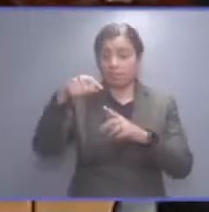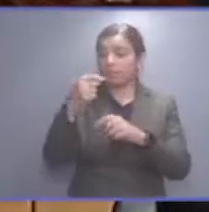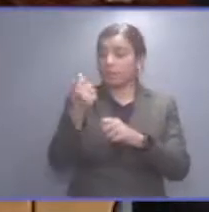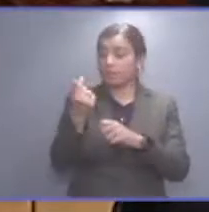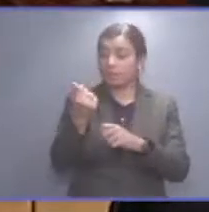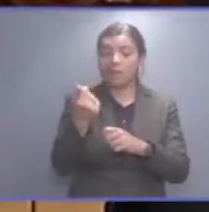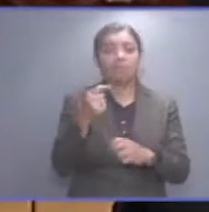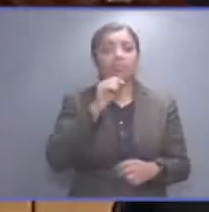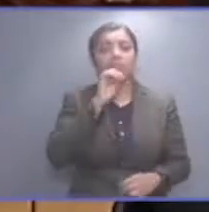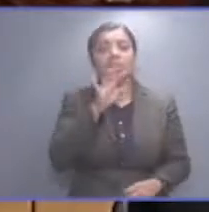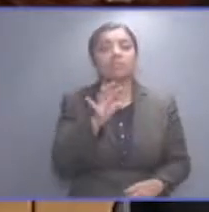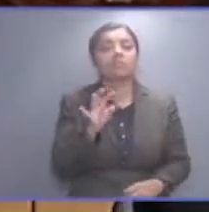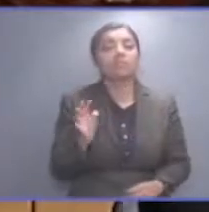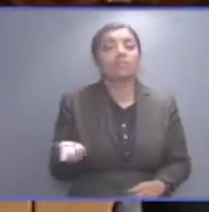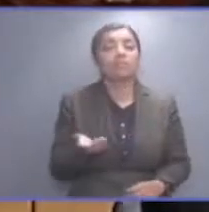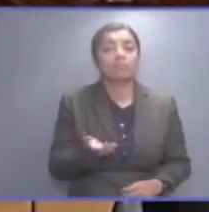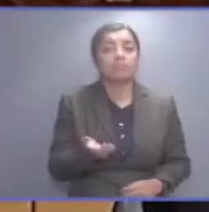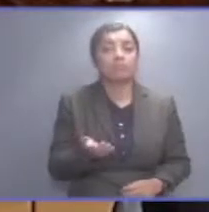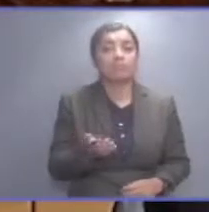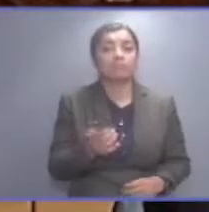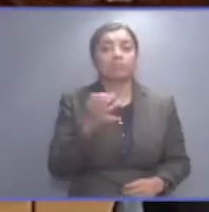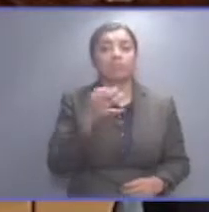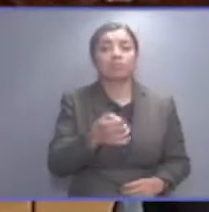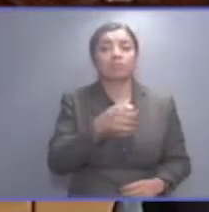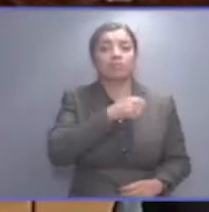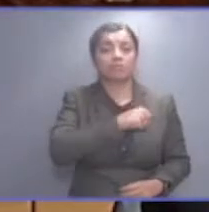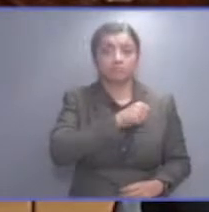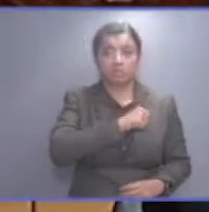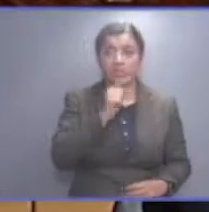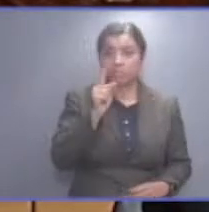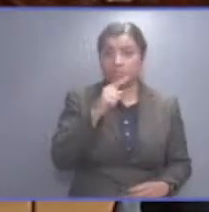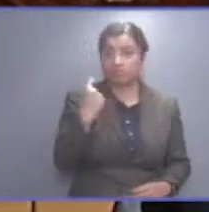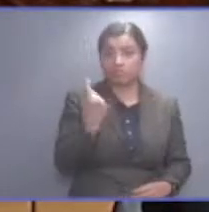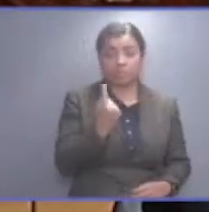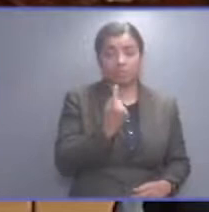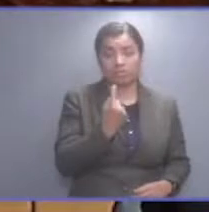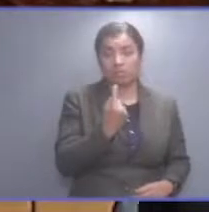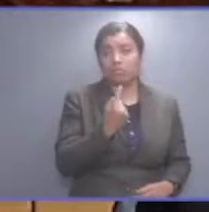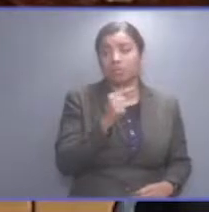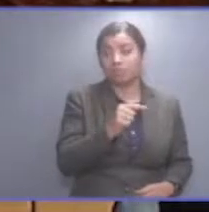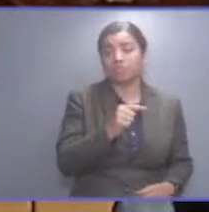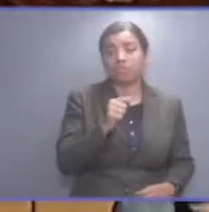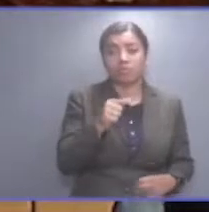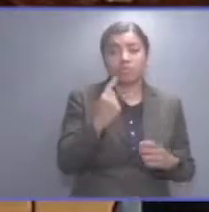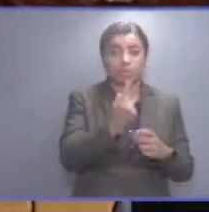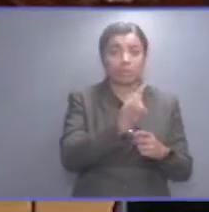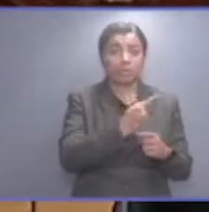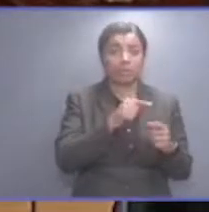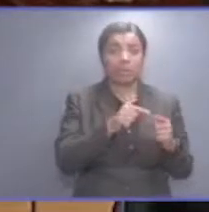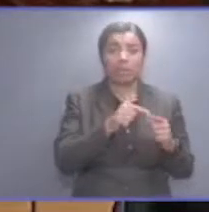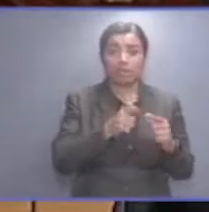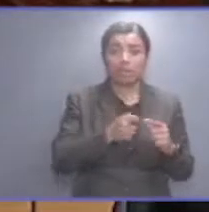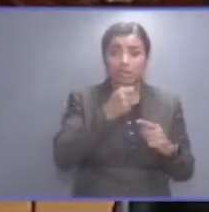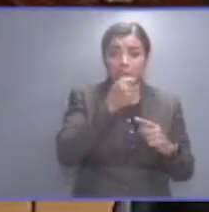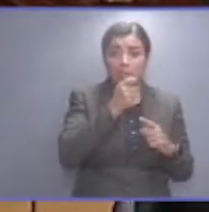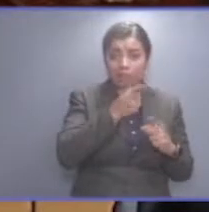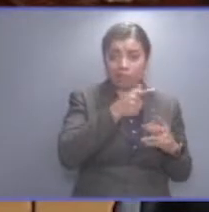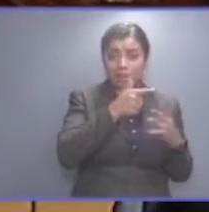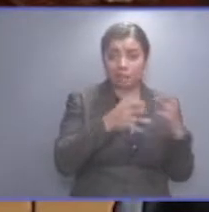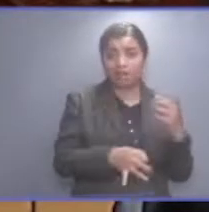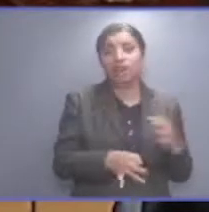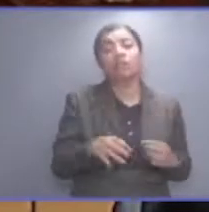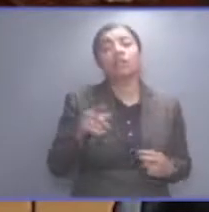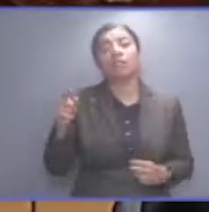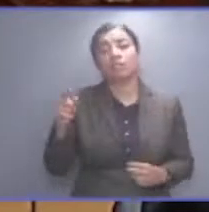y me refiero a responsabilizar no solamente a las personas a las que se le va a aplicar la ley, sino